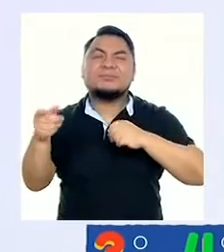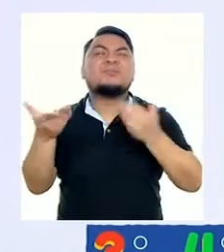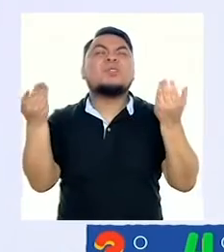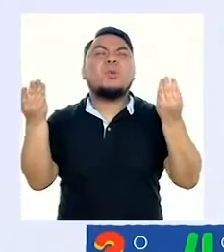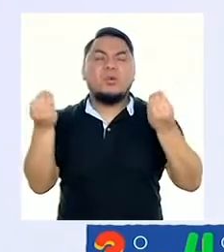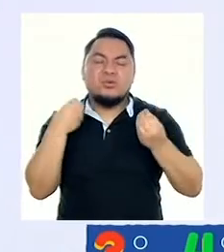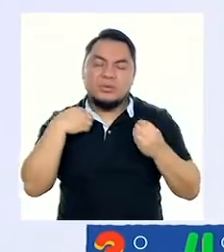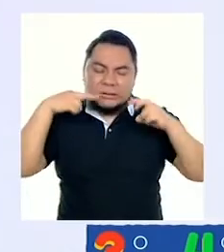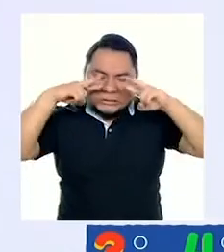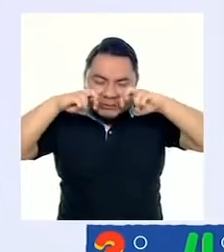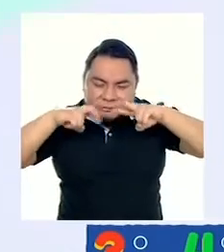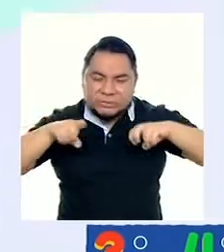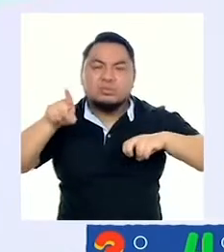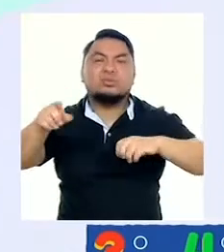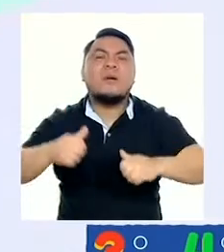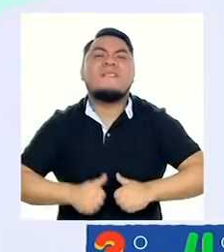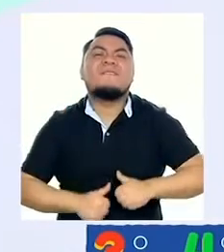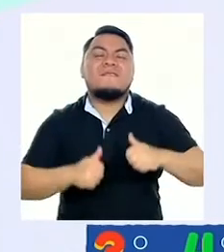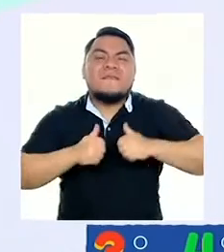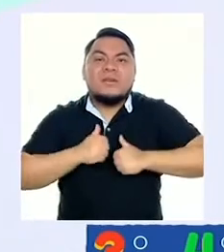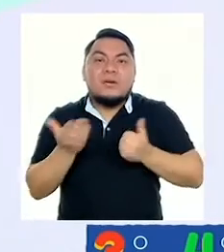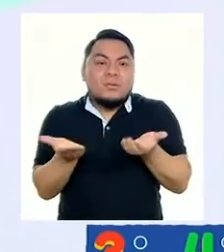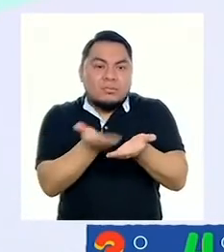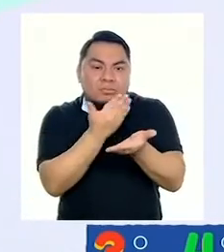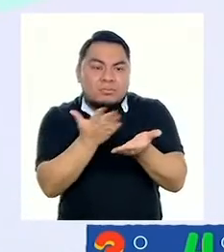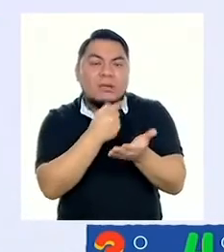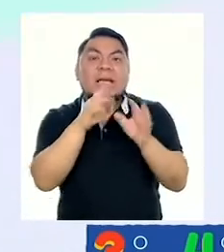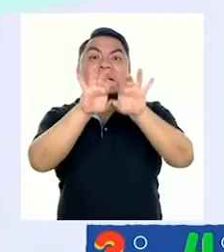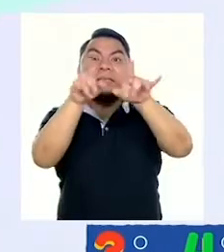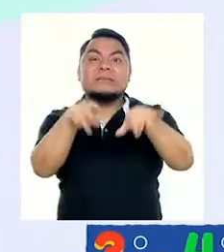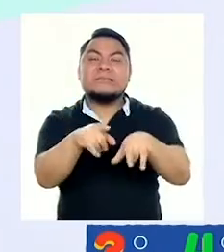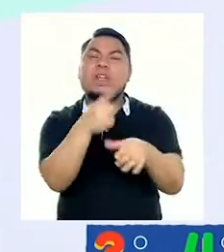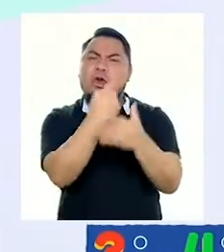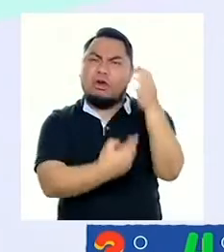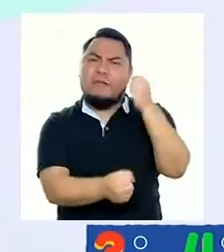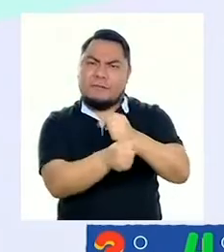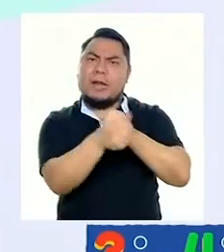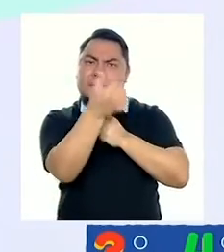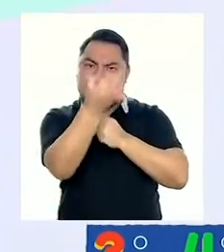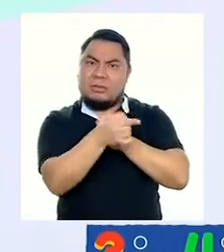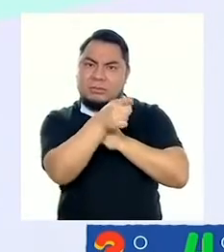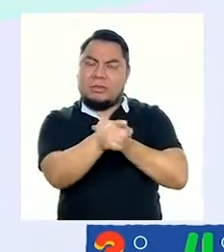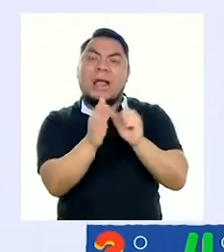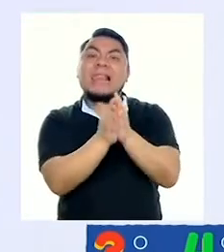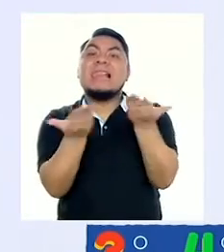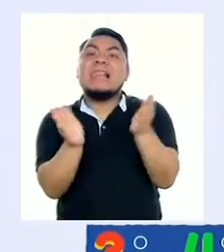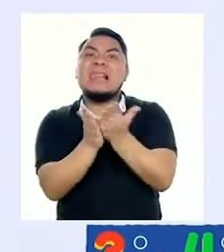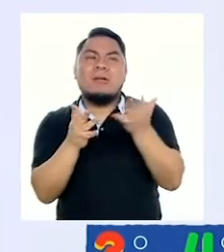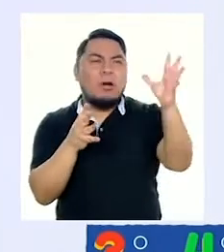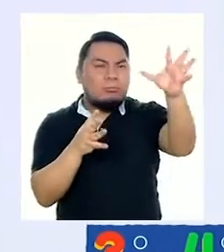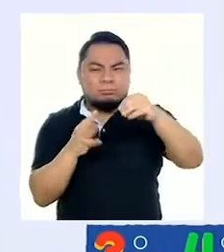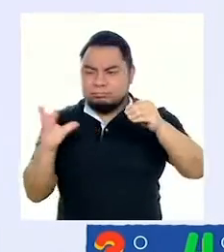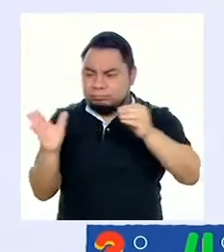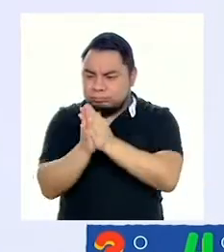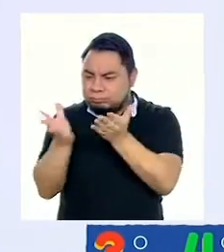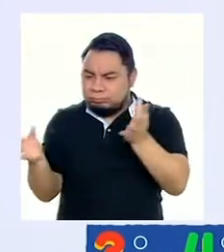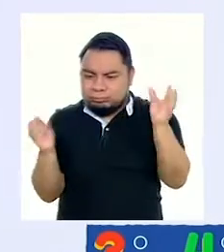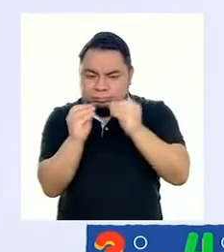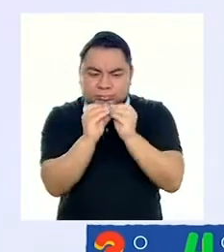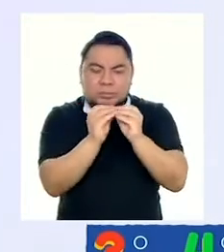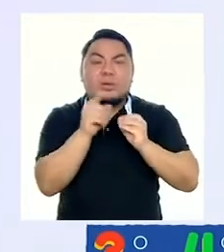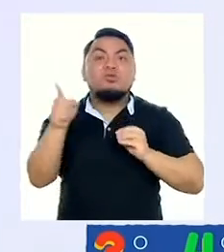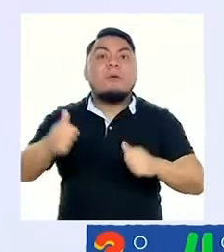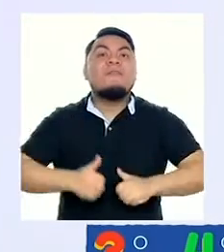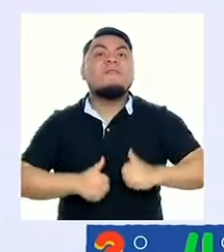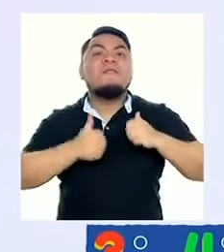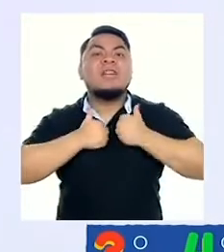investigar muchísimo sobre su vida en páginas confiables de internet y libros. Ahí encontré grandes hitos de su vida que